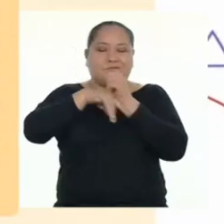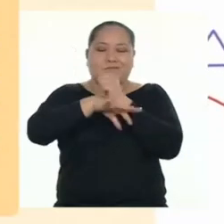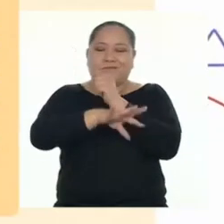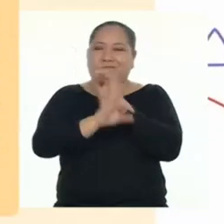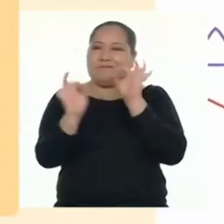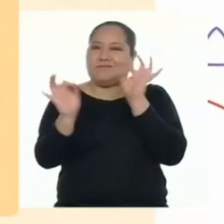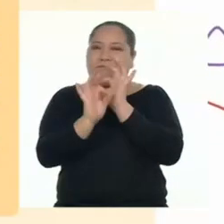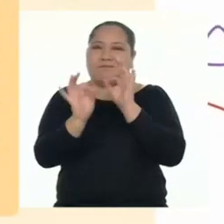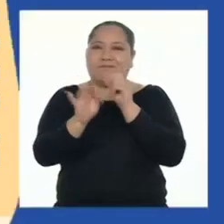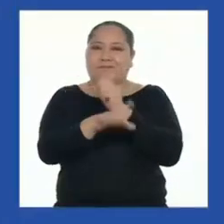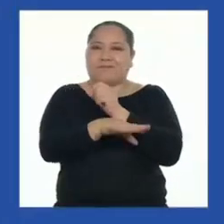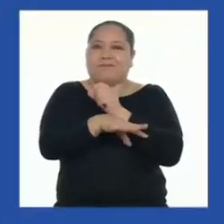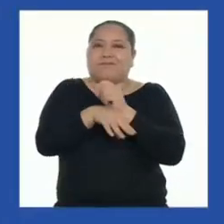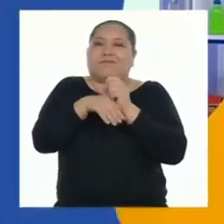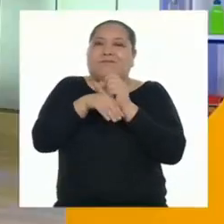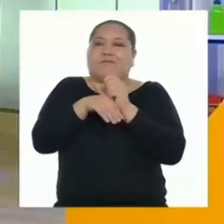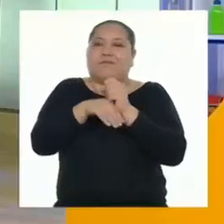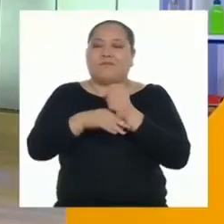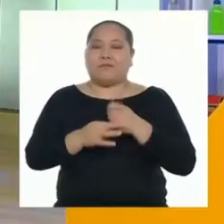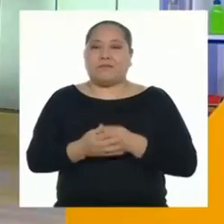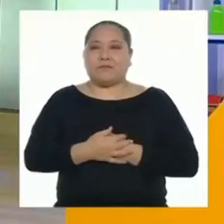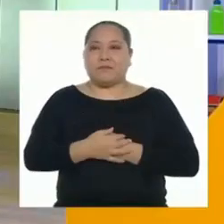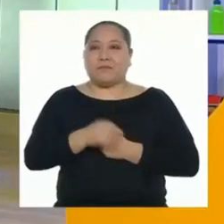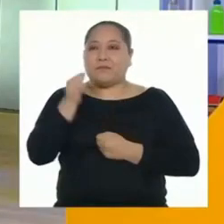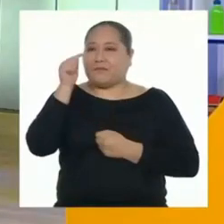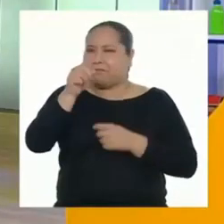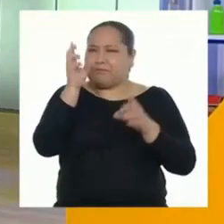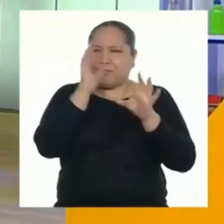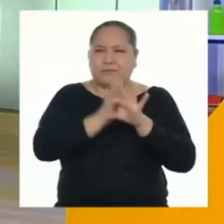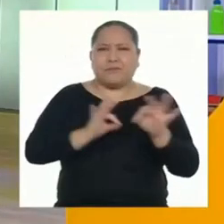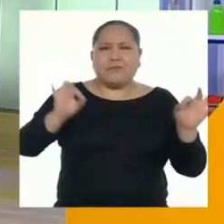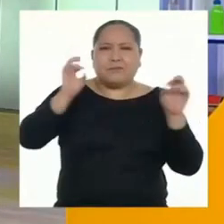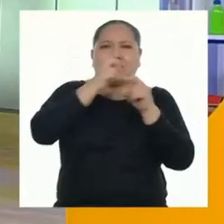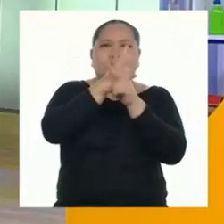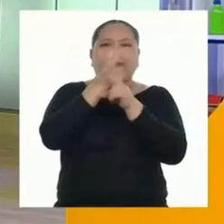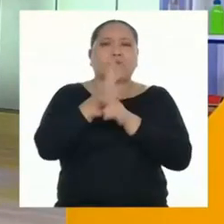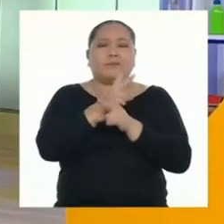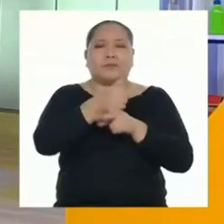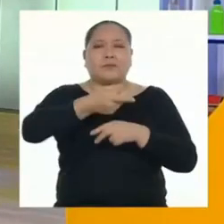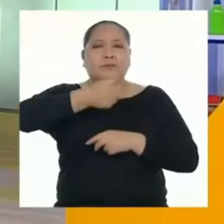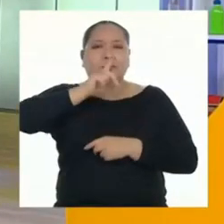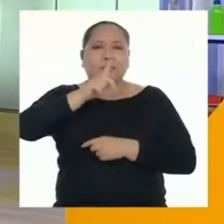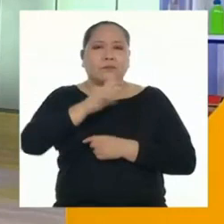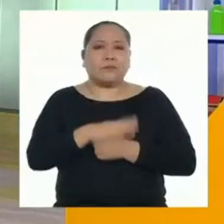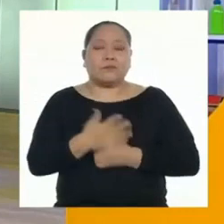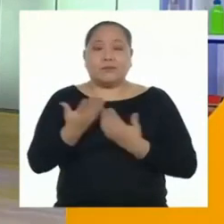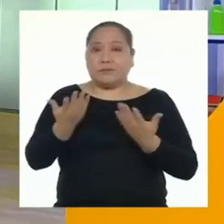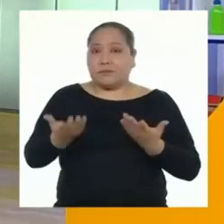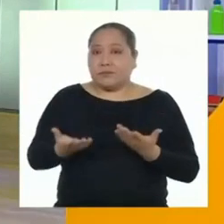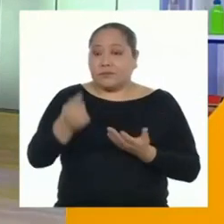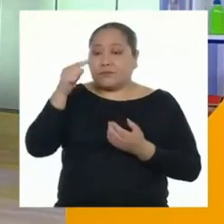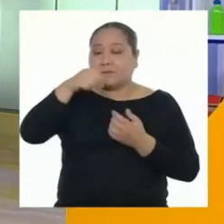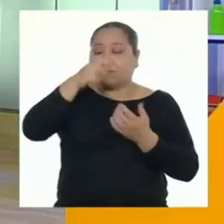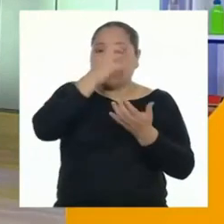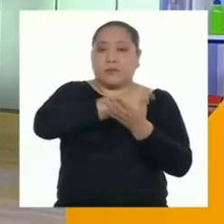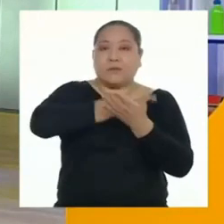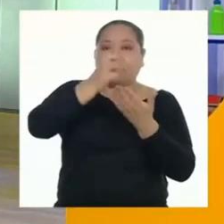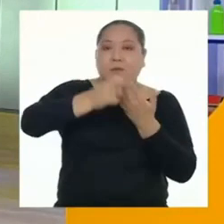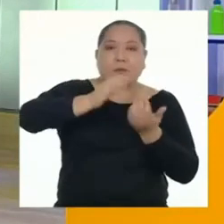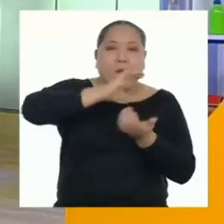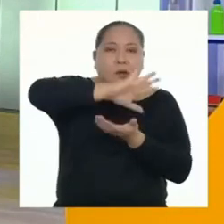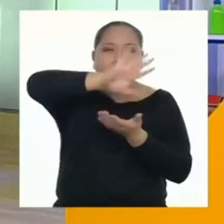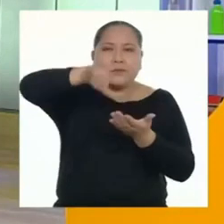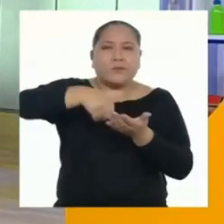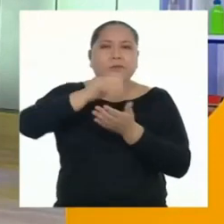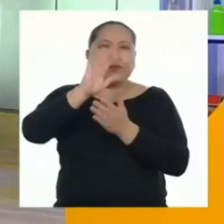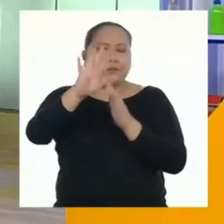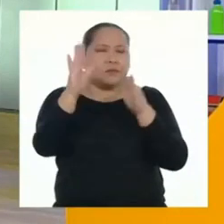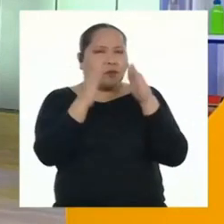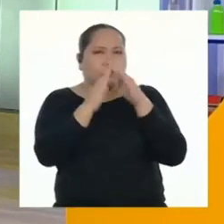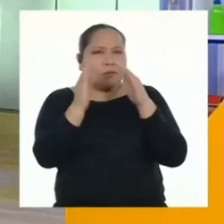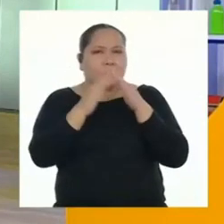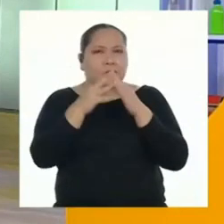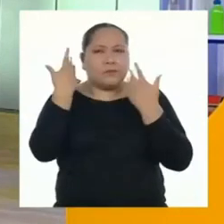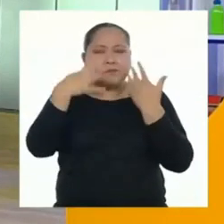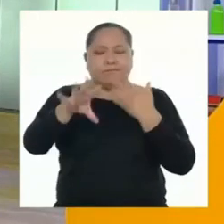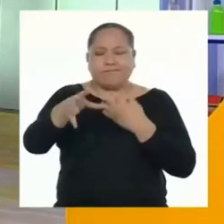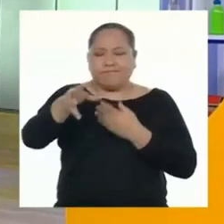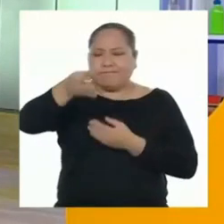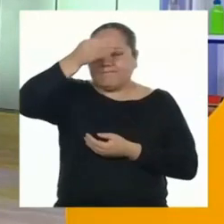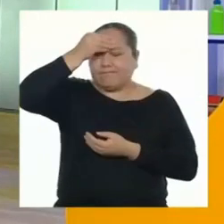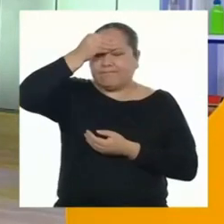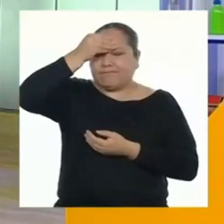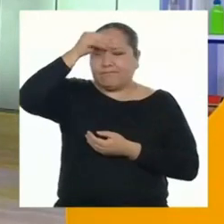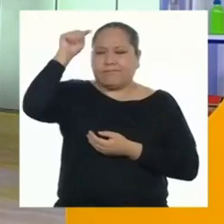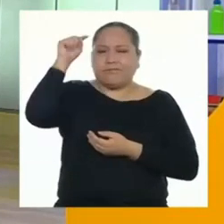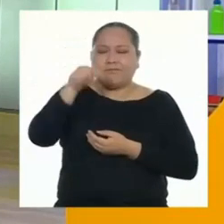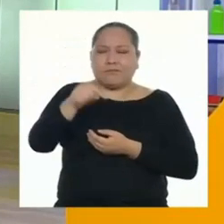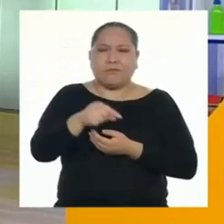creció. ¡Qué importante es cuidar el agua! Felizmente, en este programa, todas y todos en casa han tomado conciencia de